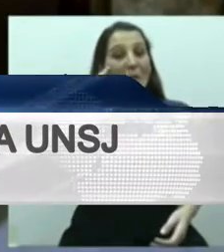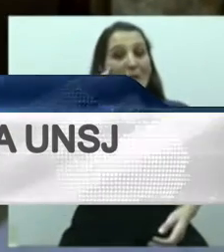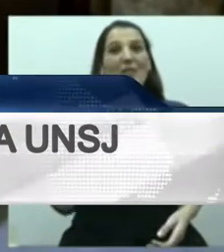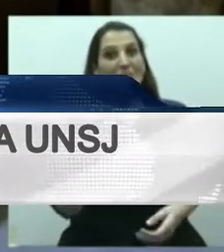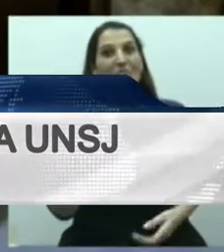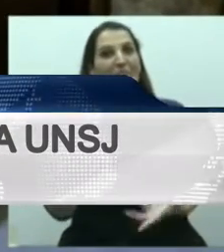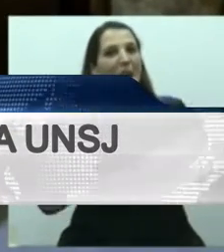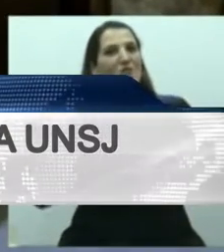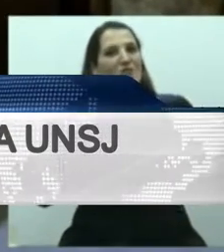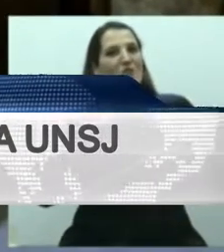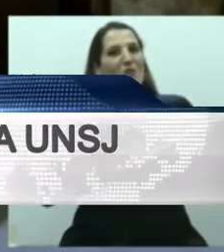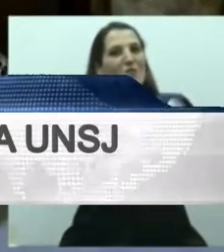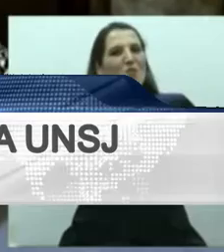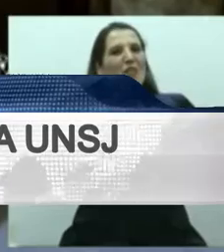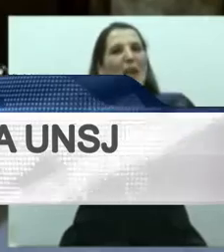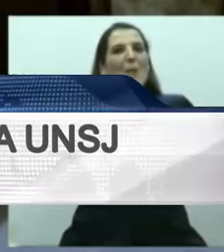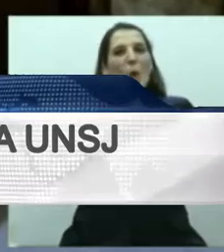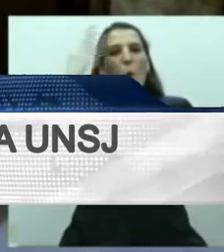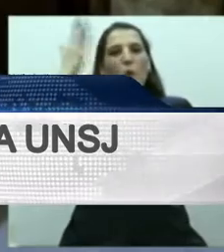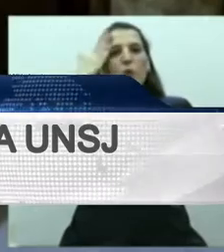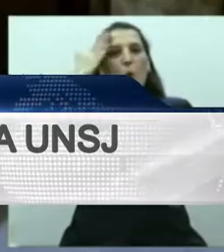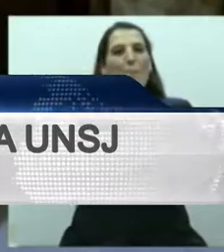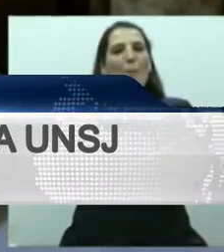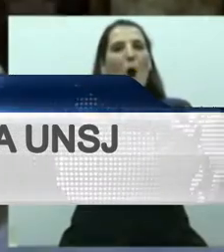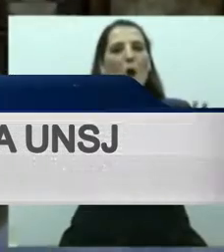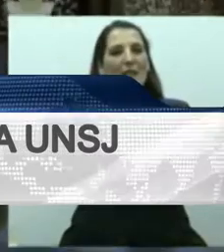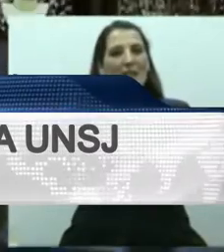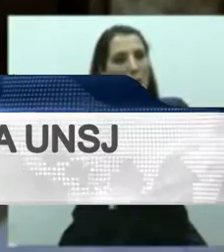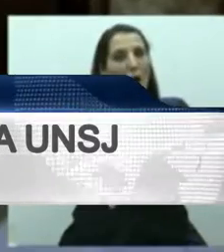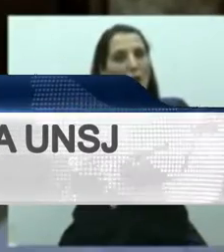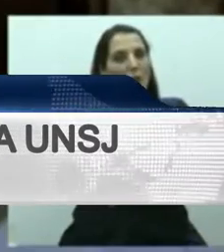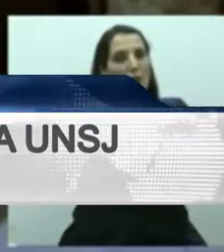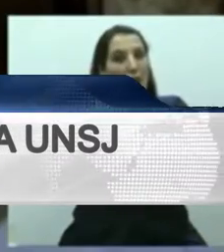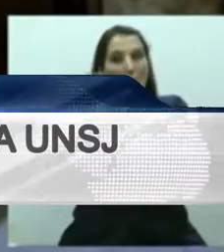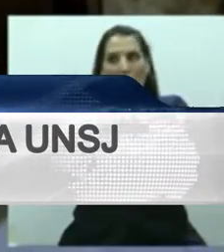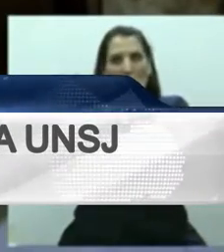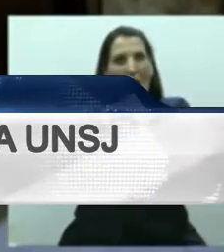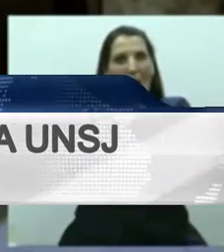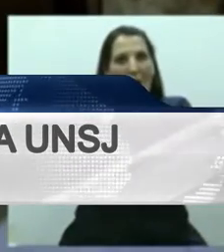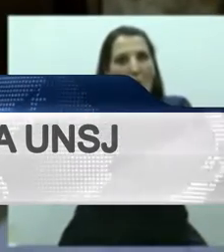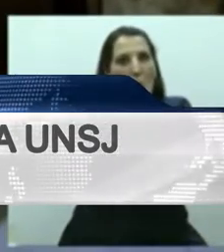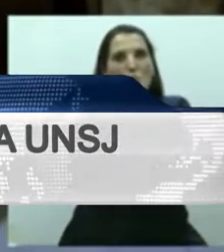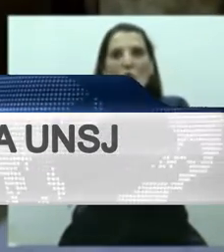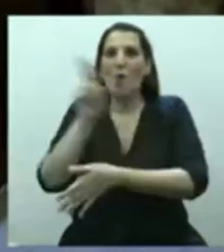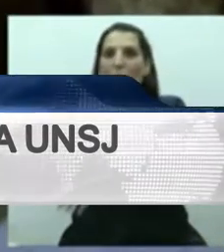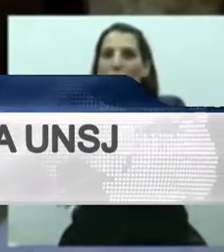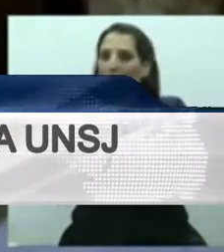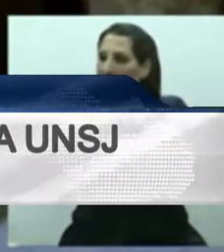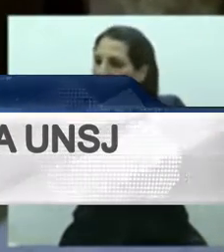Consejo Superior, por la aprobación del Ministerio de Educación. Así que no le encuentro la razón de ser de